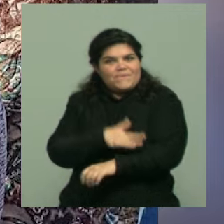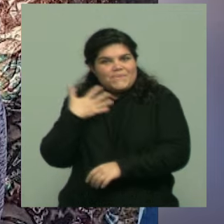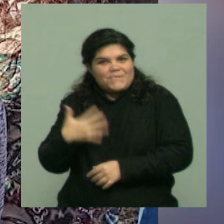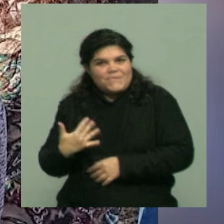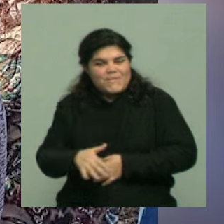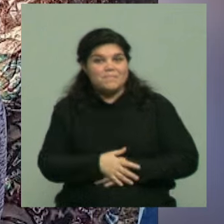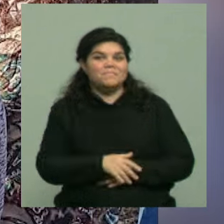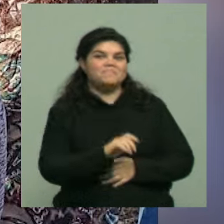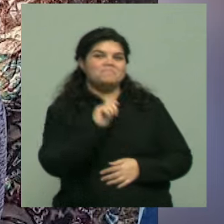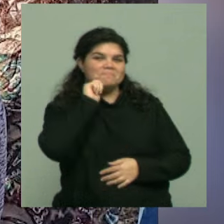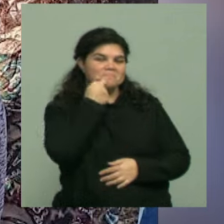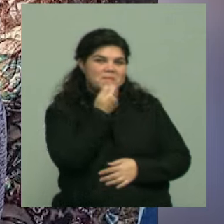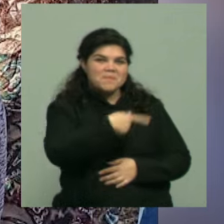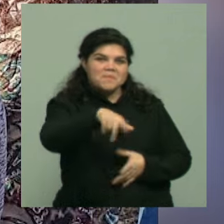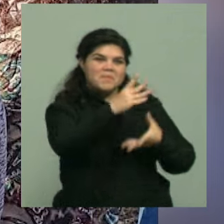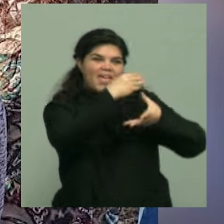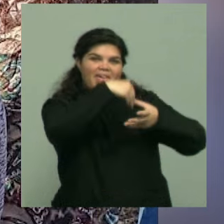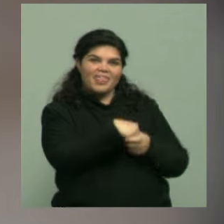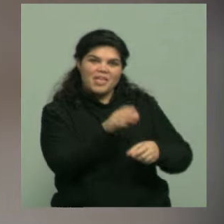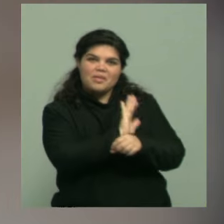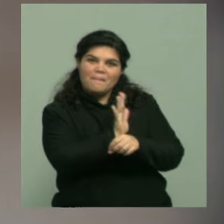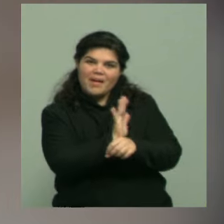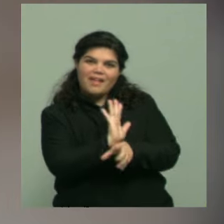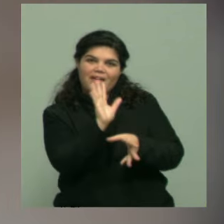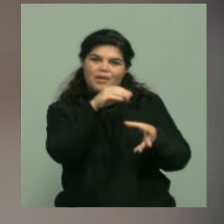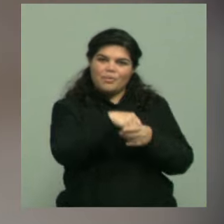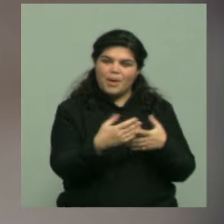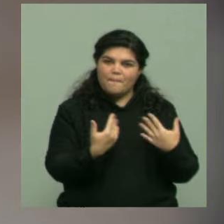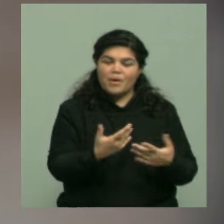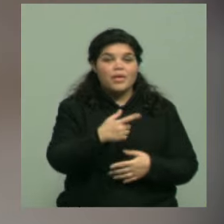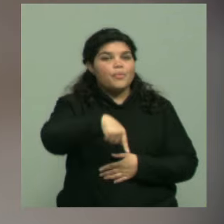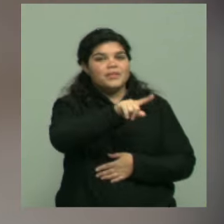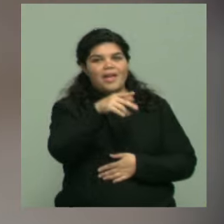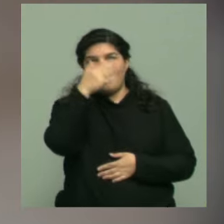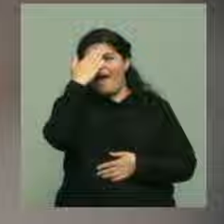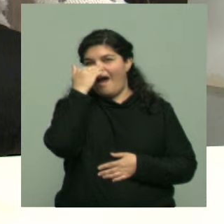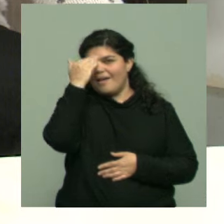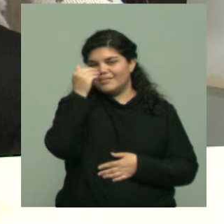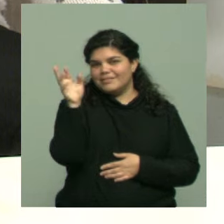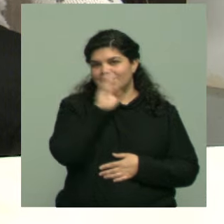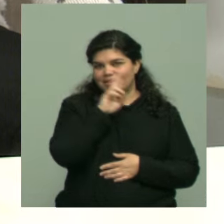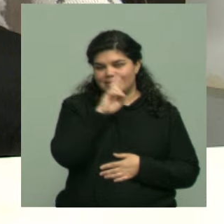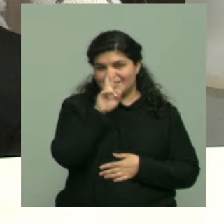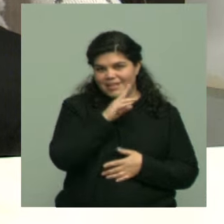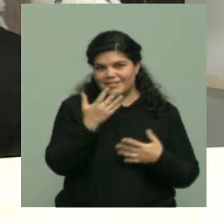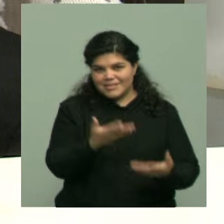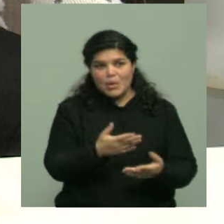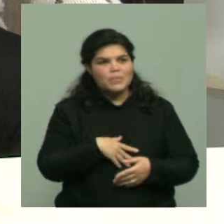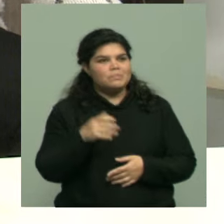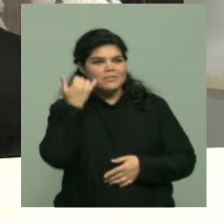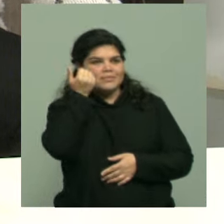lindo poder participar, chicas, ¿no?, sí, de sí, todo esto que se va dando. Sí. Ustedes que son actrices, que ya vienen haciendo